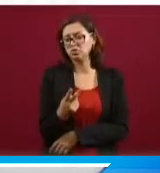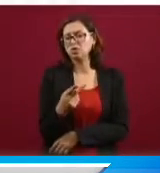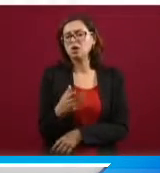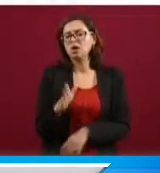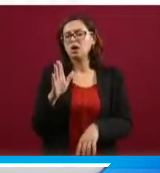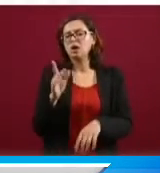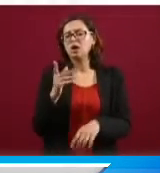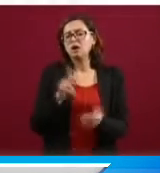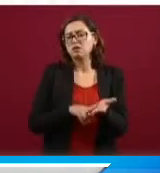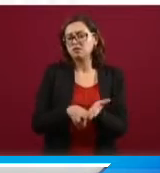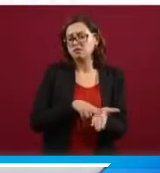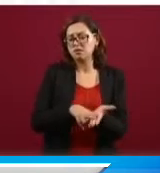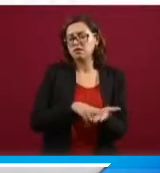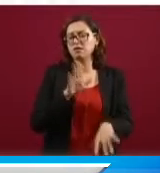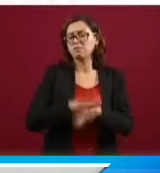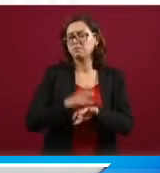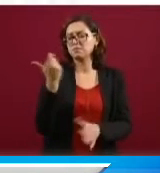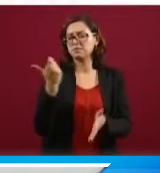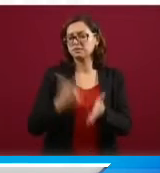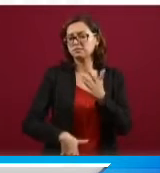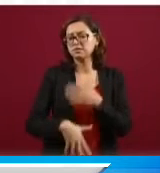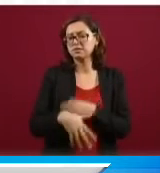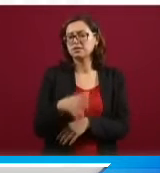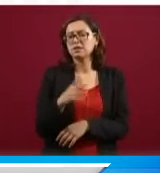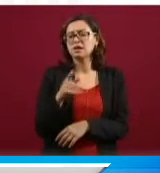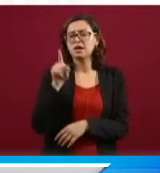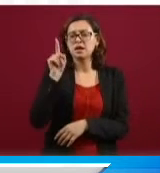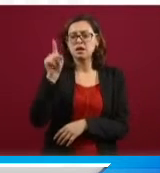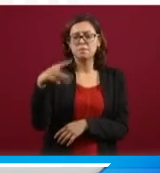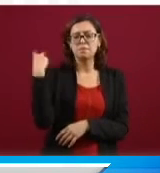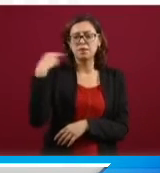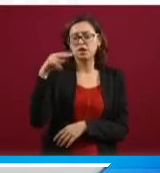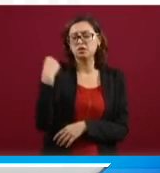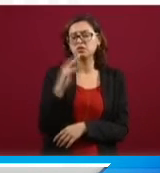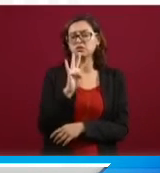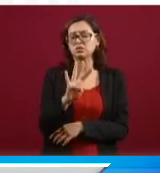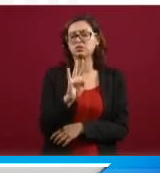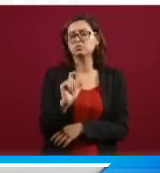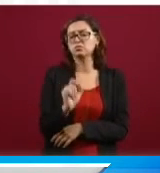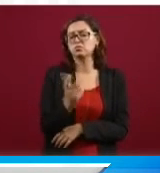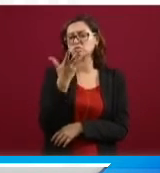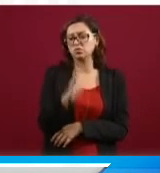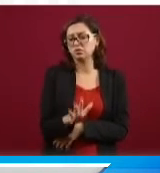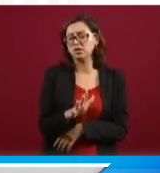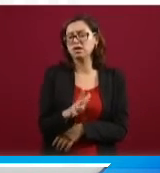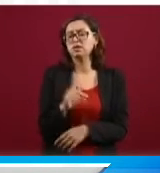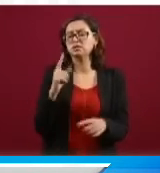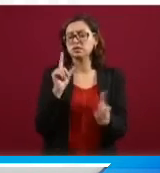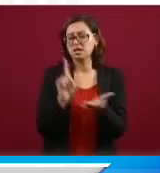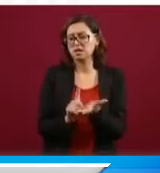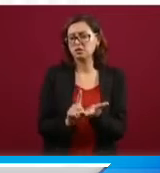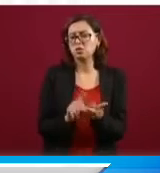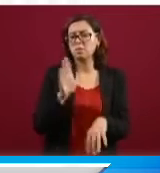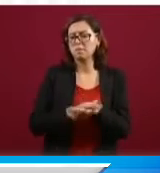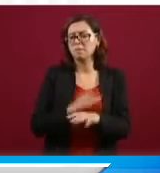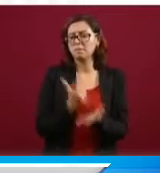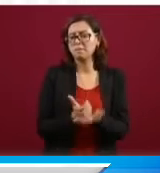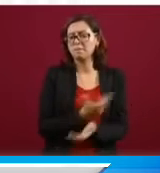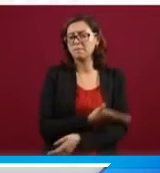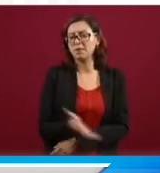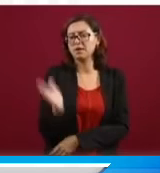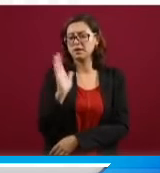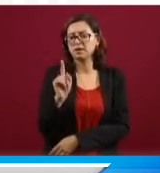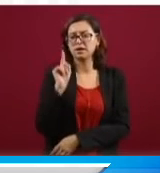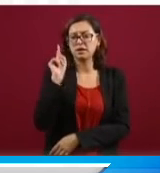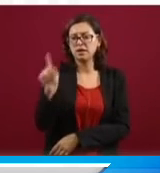en cilindros marca Metropolitano a 15.56 por kilogramo. Gas LP estacionario marca LP Victoria a